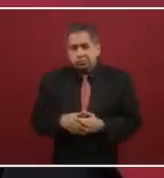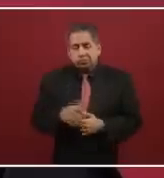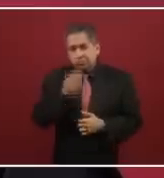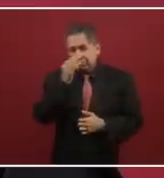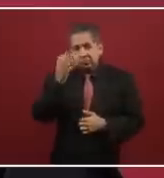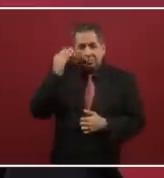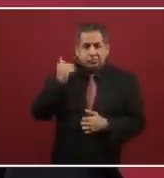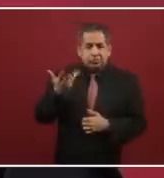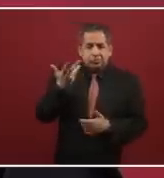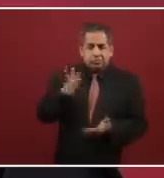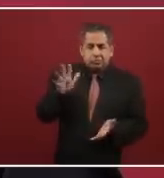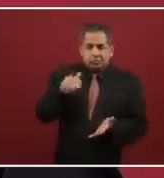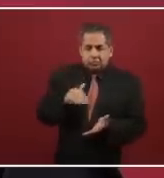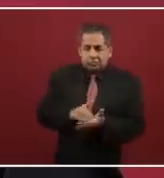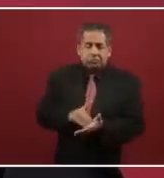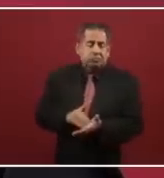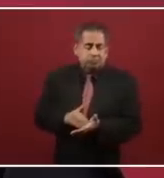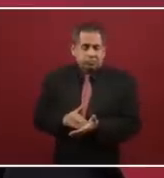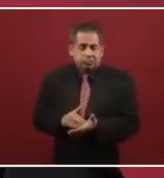10,000